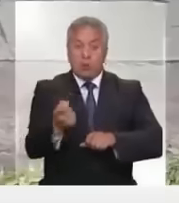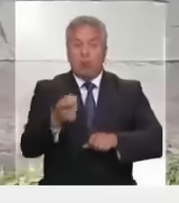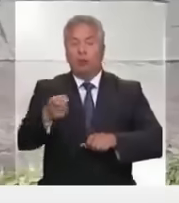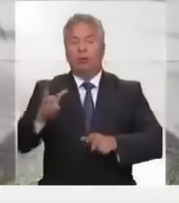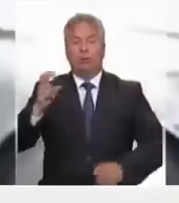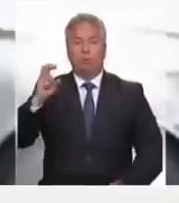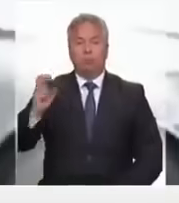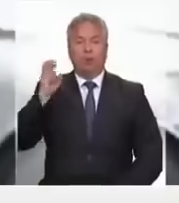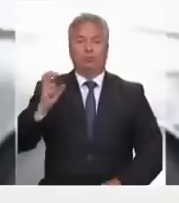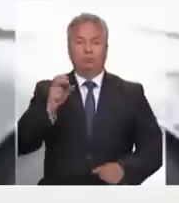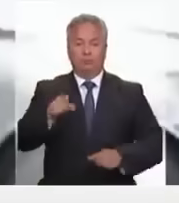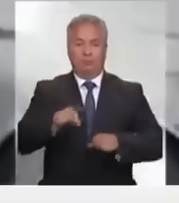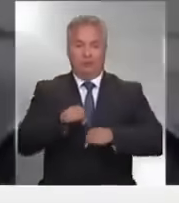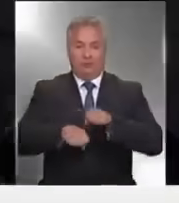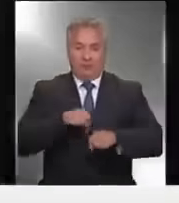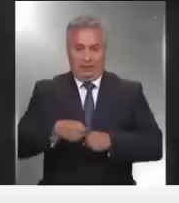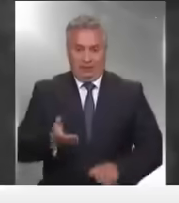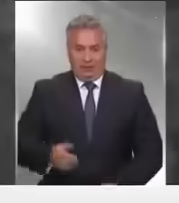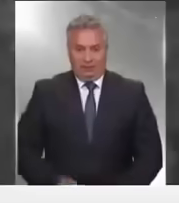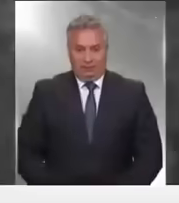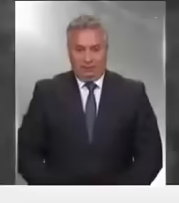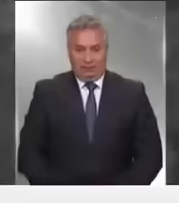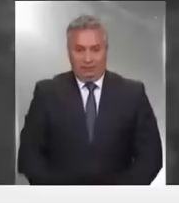la bicicleta.